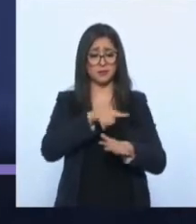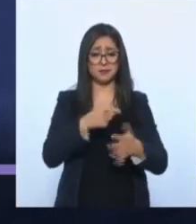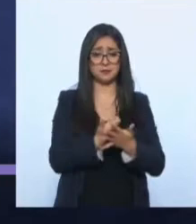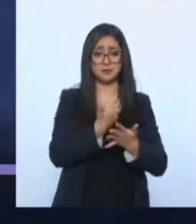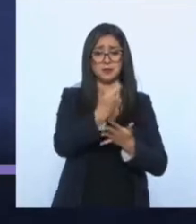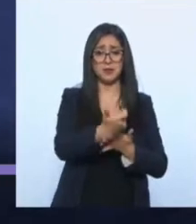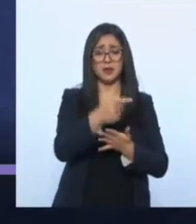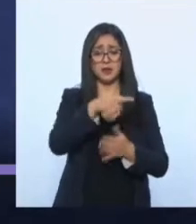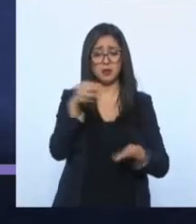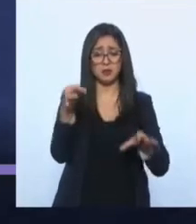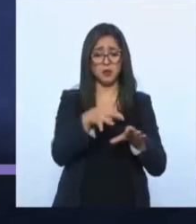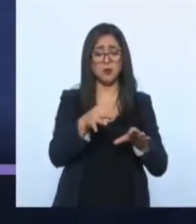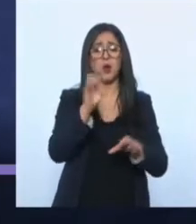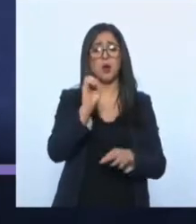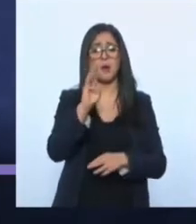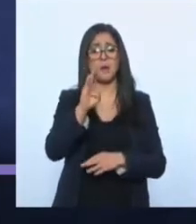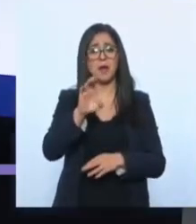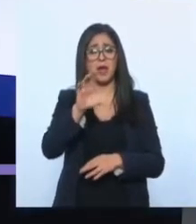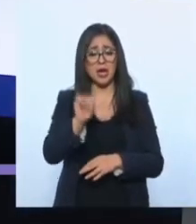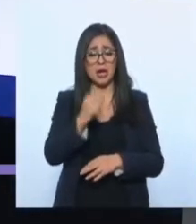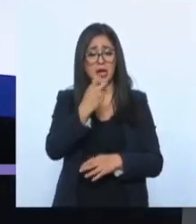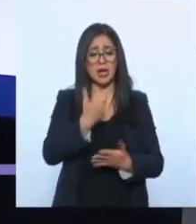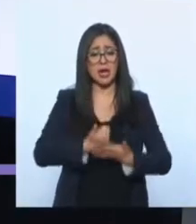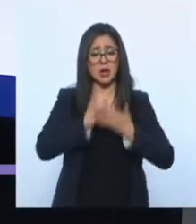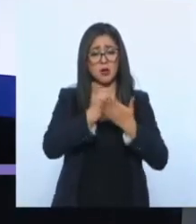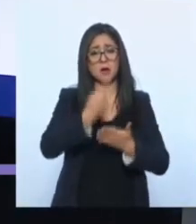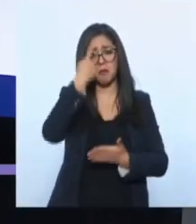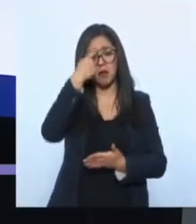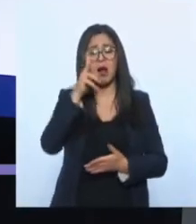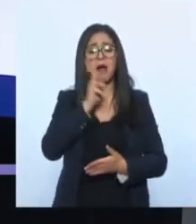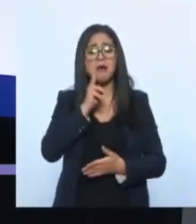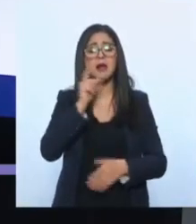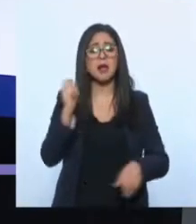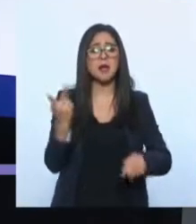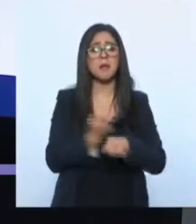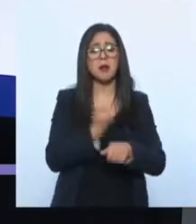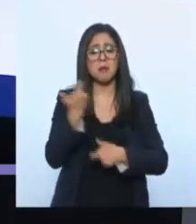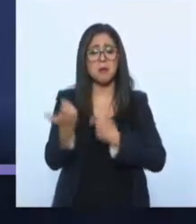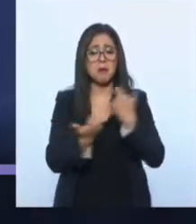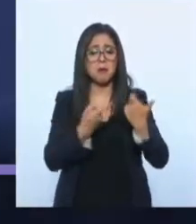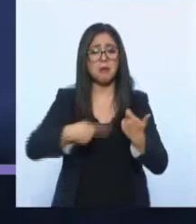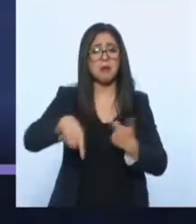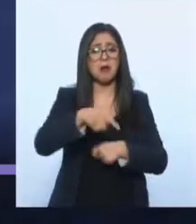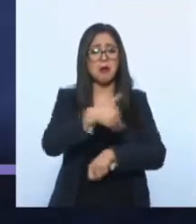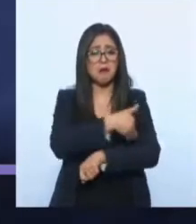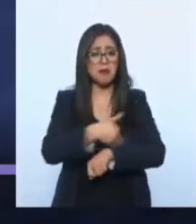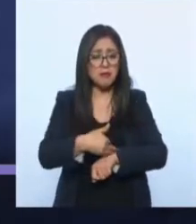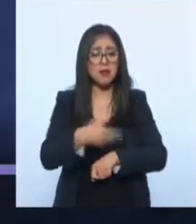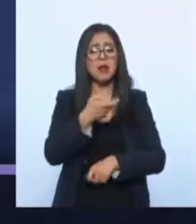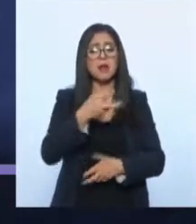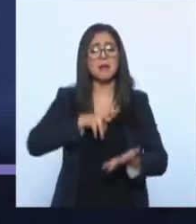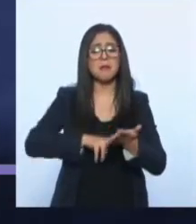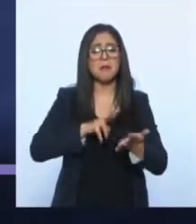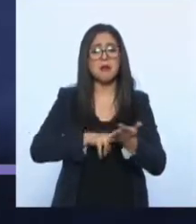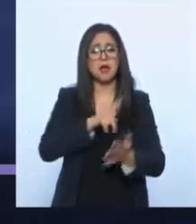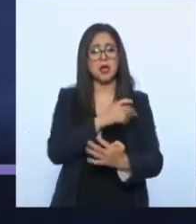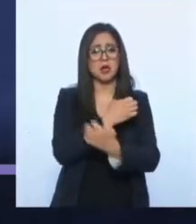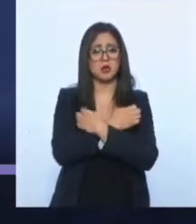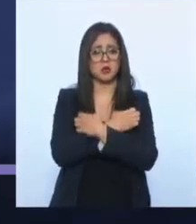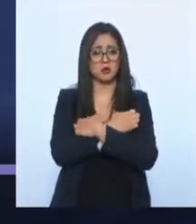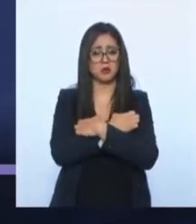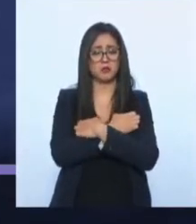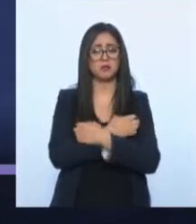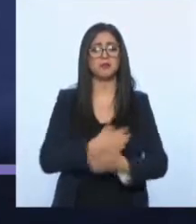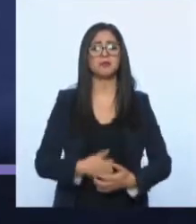becas que se les otorgan ayudan mucho a resarcir parte de los gastos que tienen las familias con los costos de la educación.